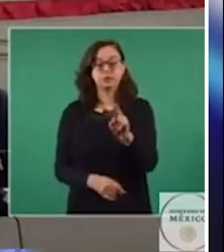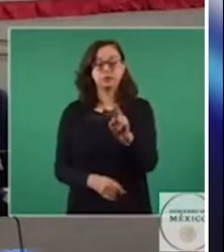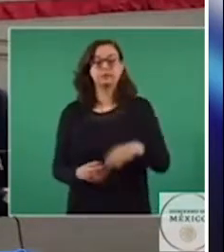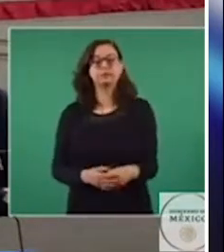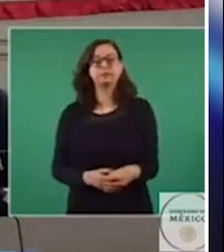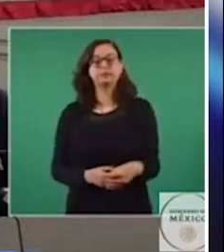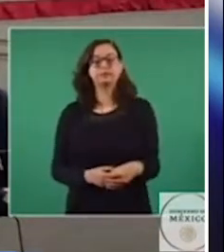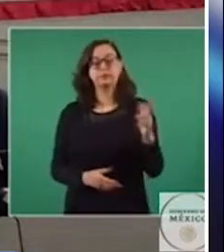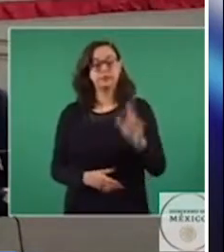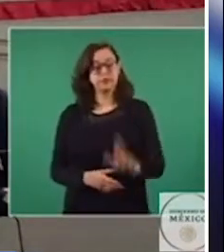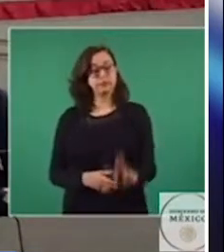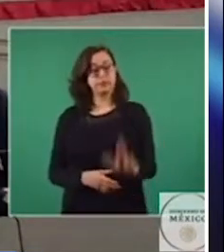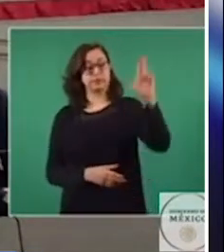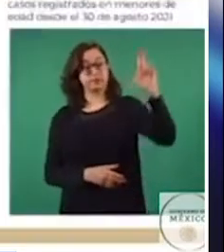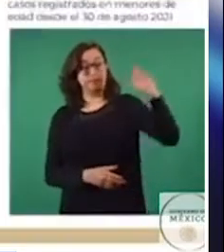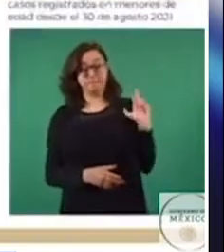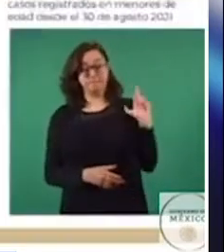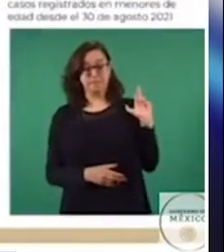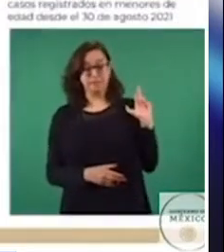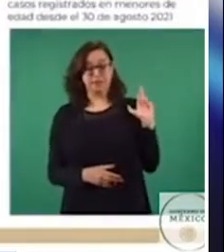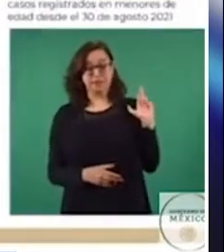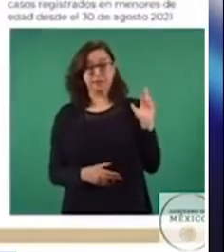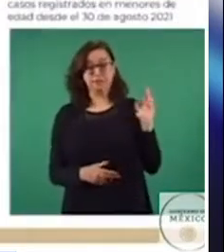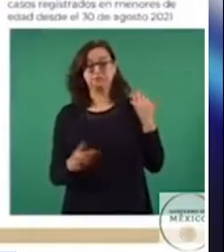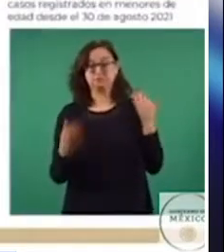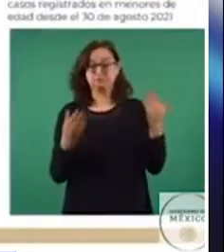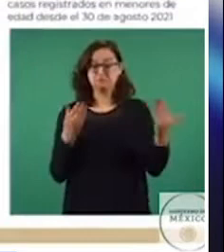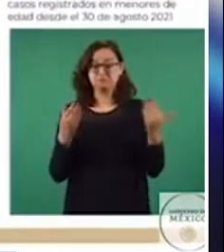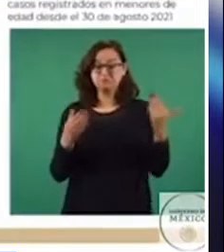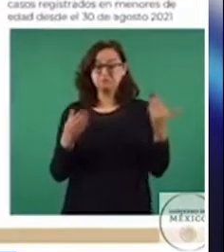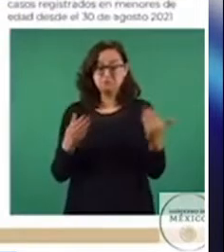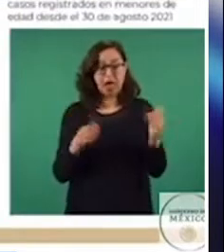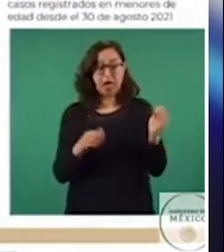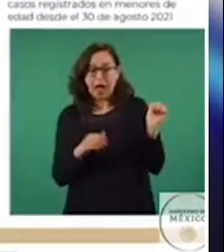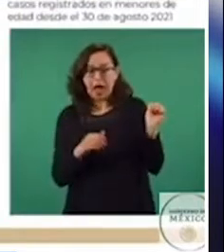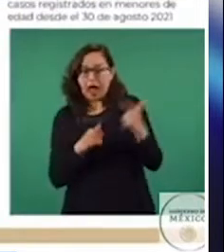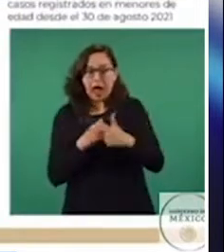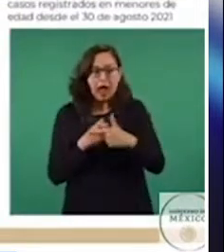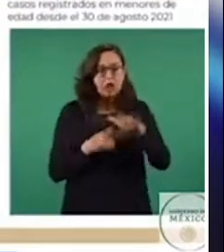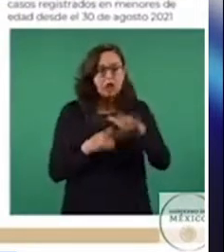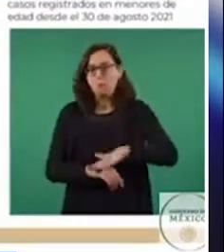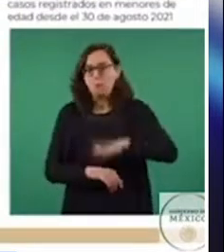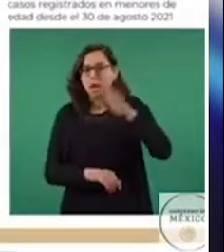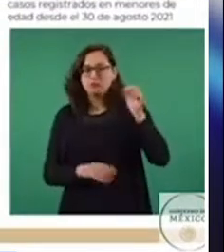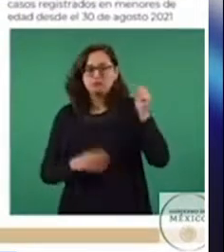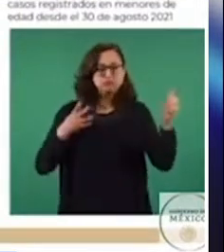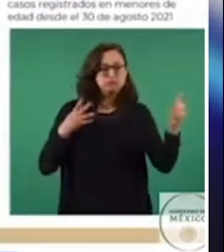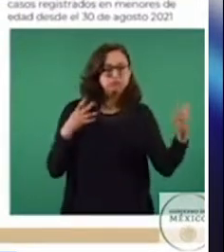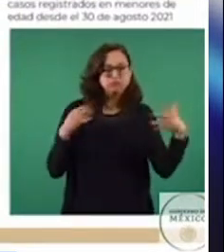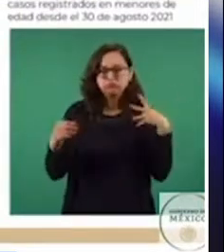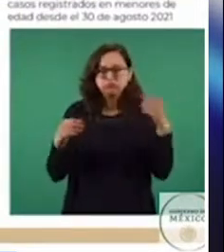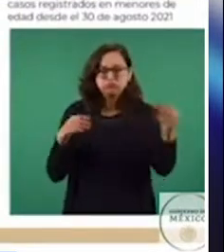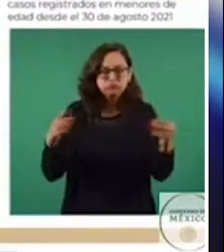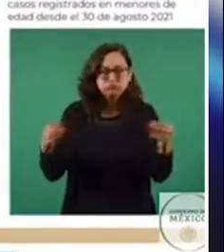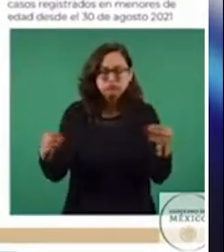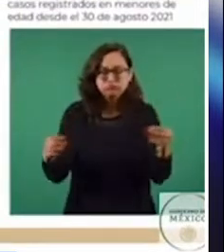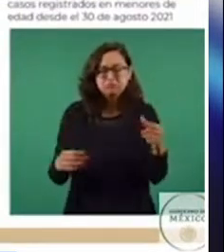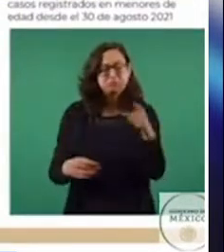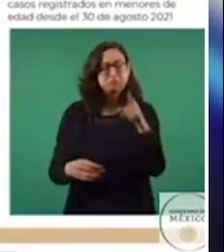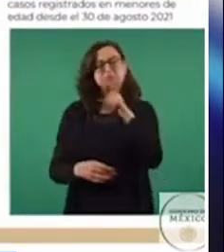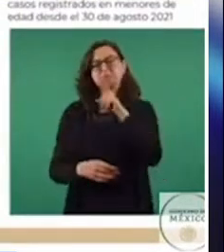menos 1 millón de mexicanos entre los 12 y los 17 años que tienen alguna situación de salud